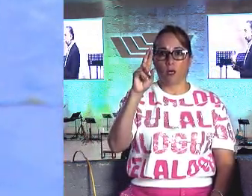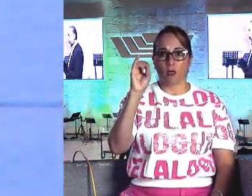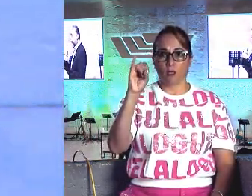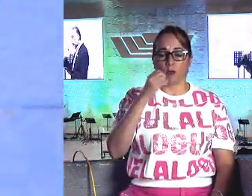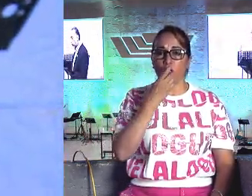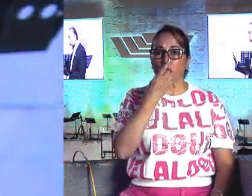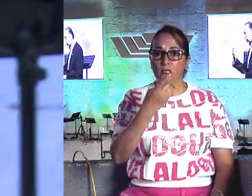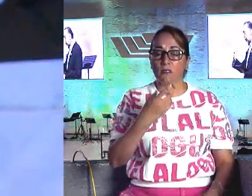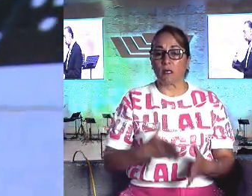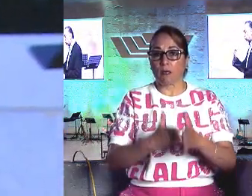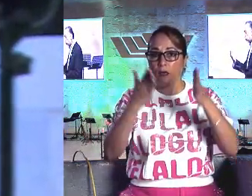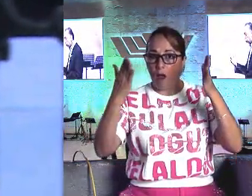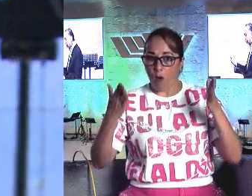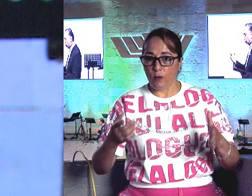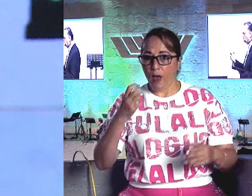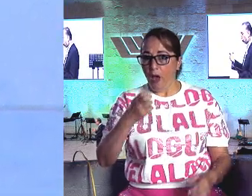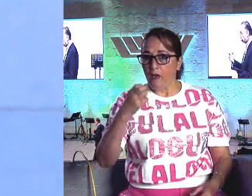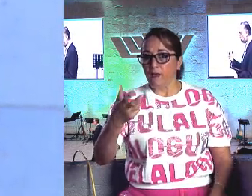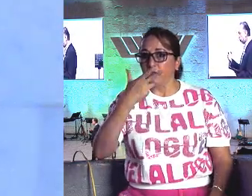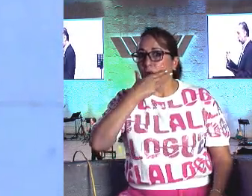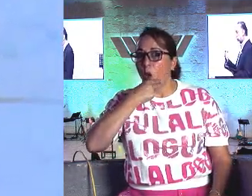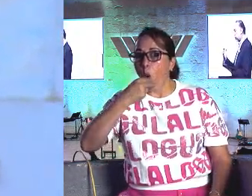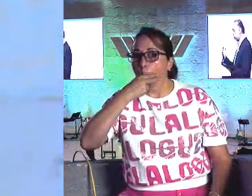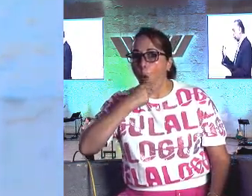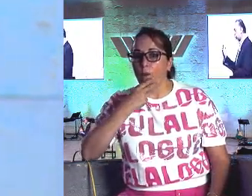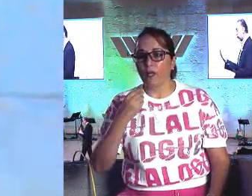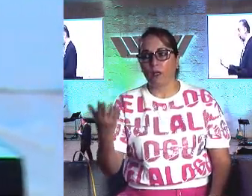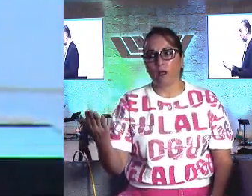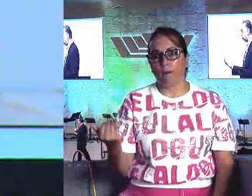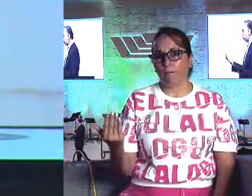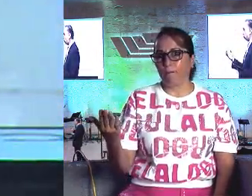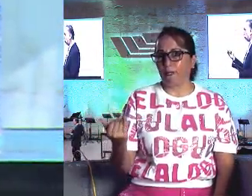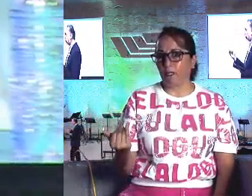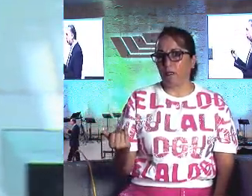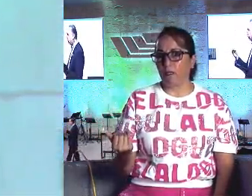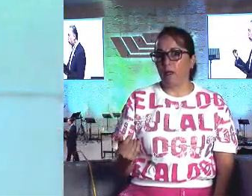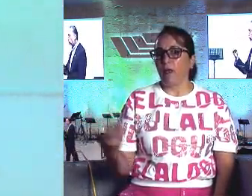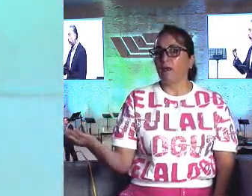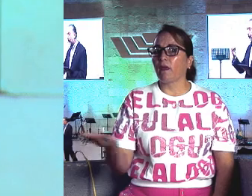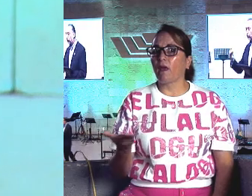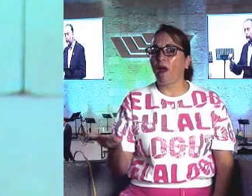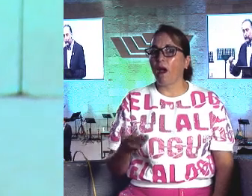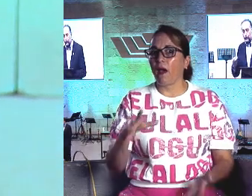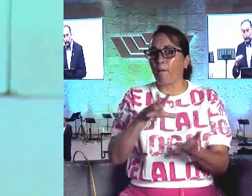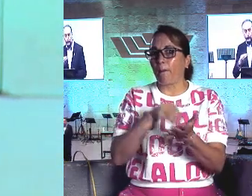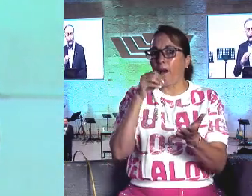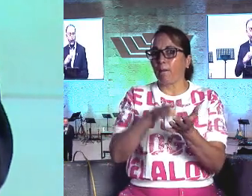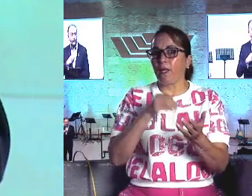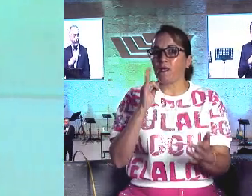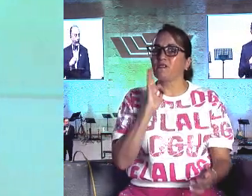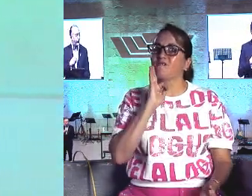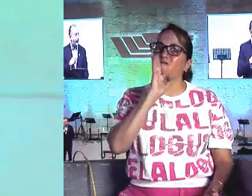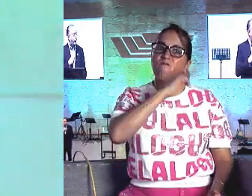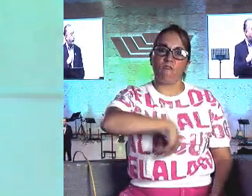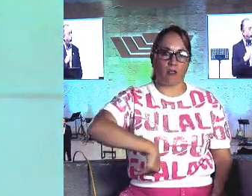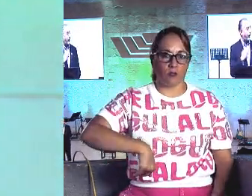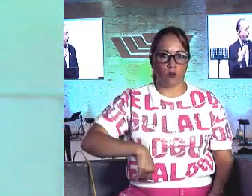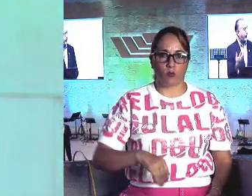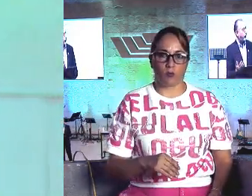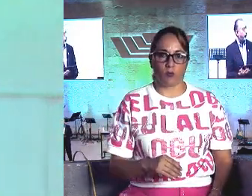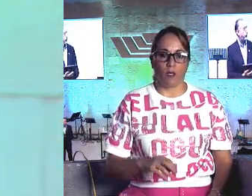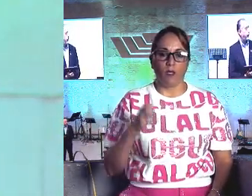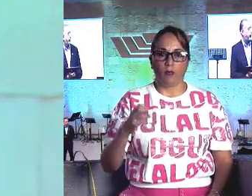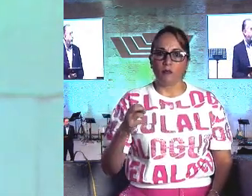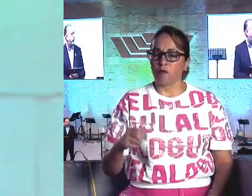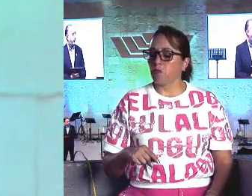que yo haga documentos falsos, cosas que son deshonestas, que sé que eso no le agrada a